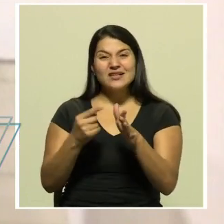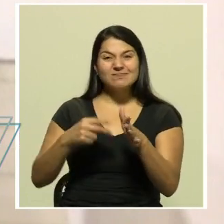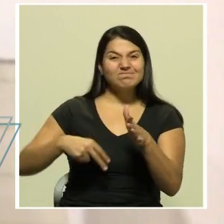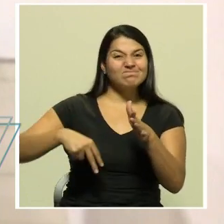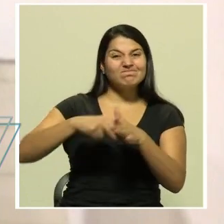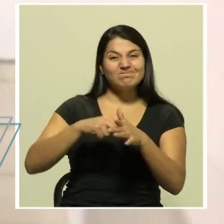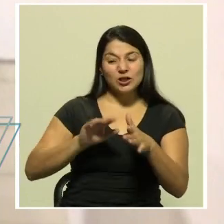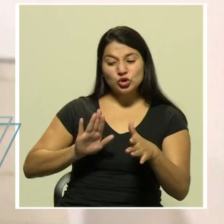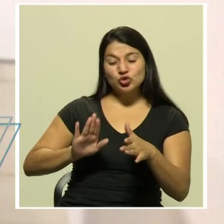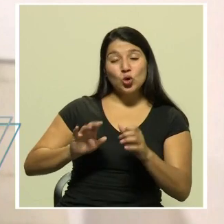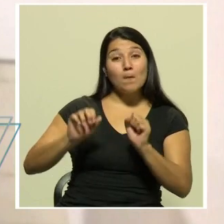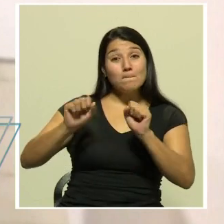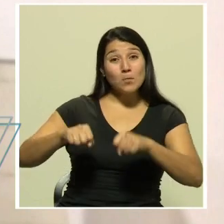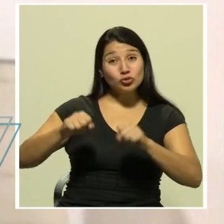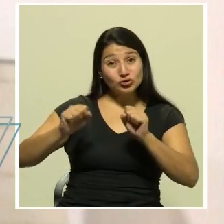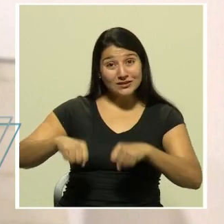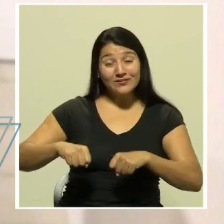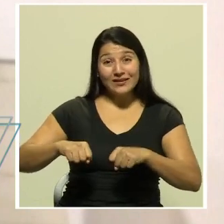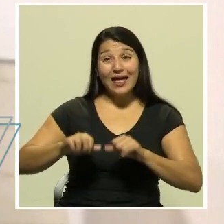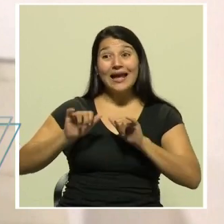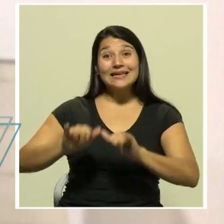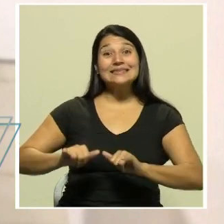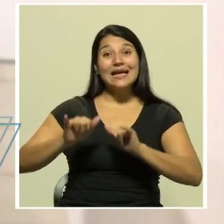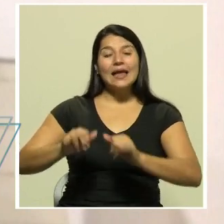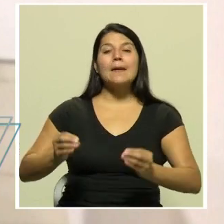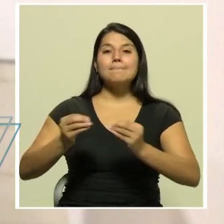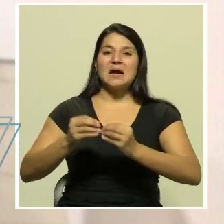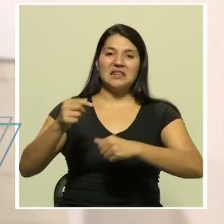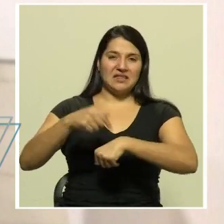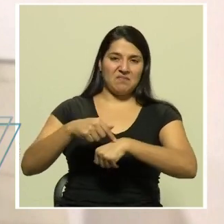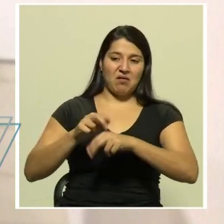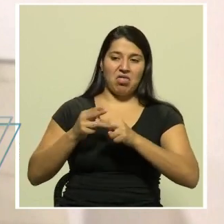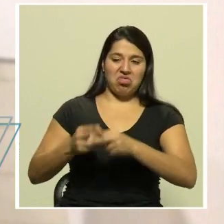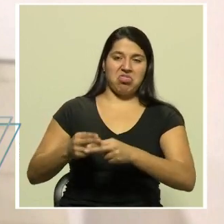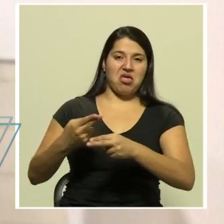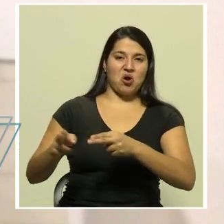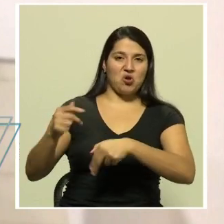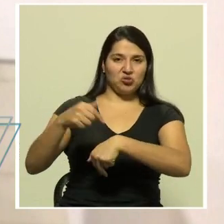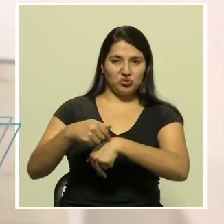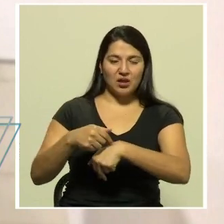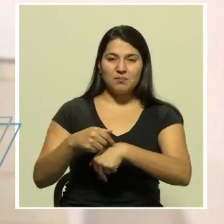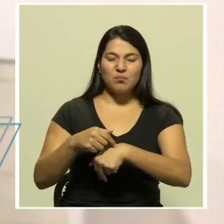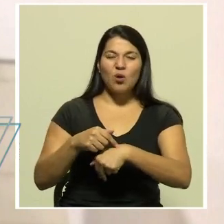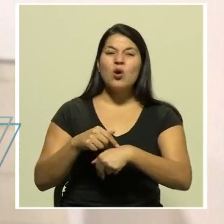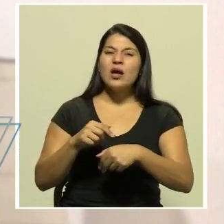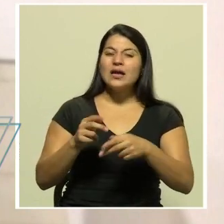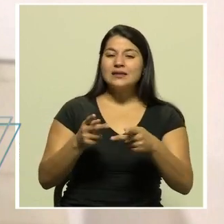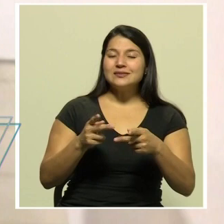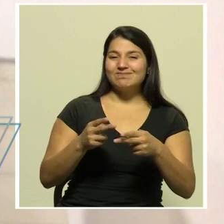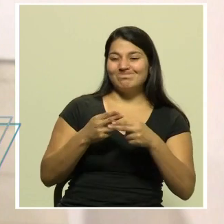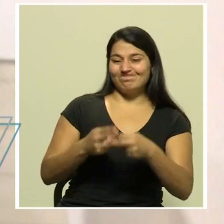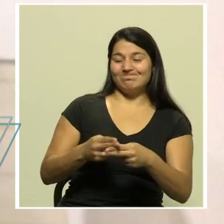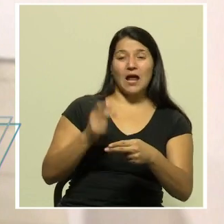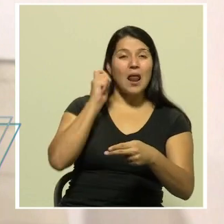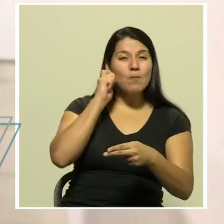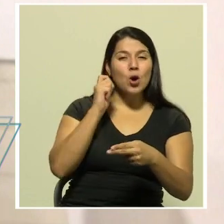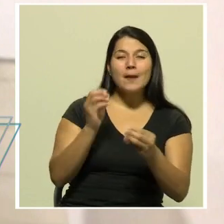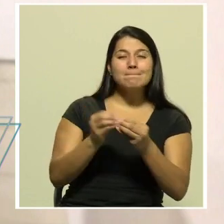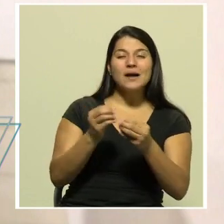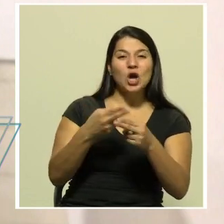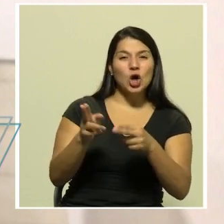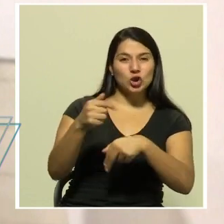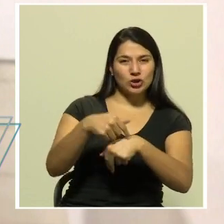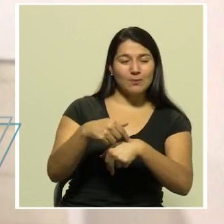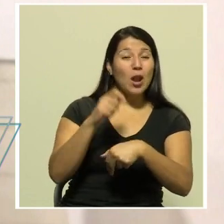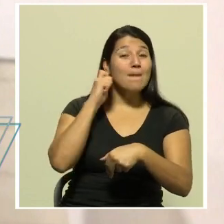estas personas se queden durante periodos más largos. Es decir, los cargos de las mujeres pueden ser más inestables porque las mujeres